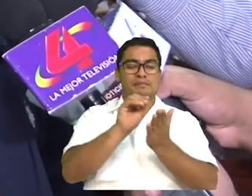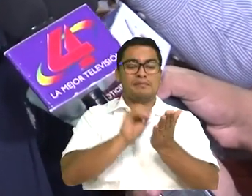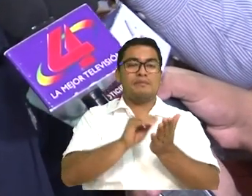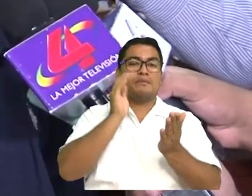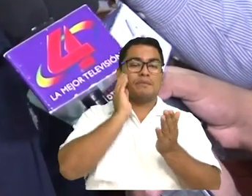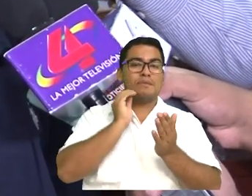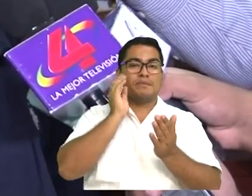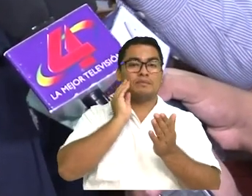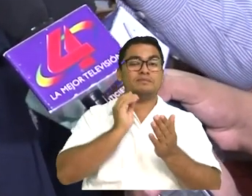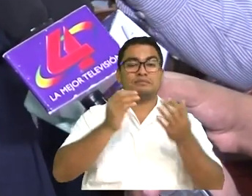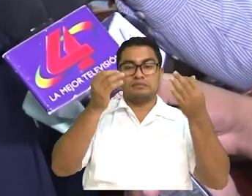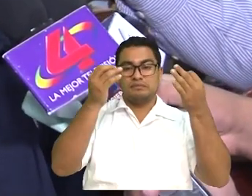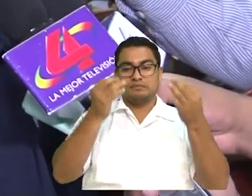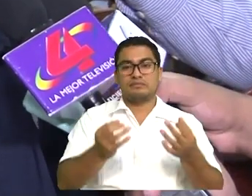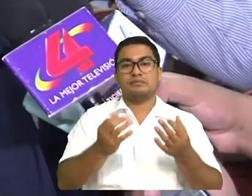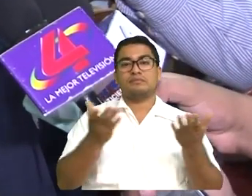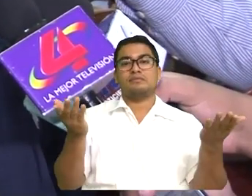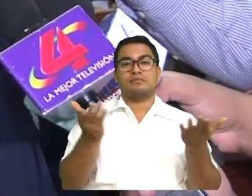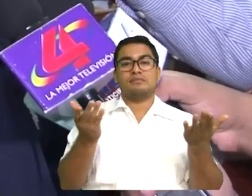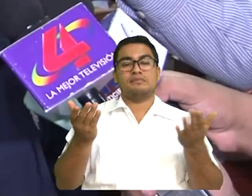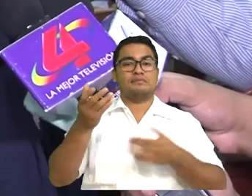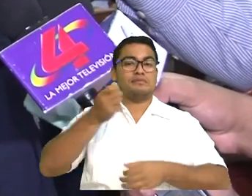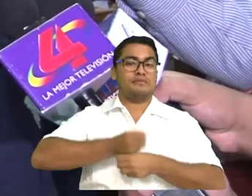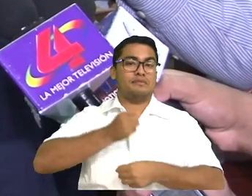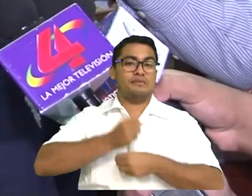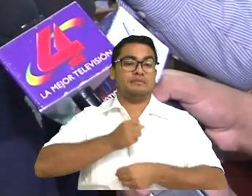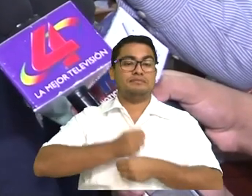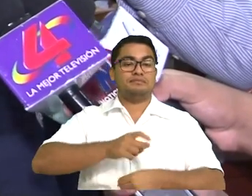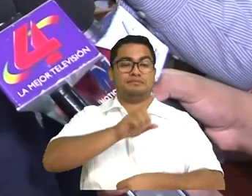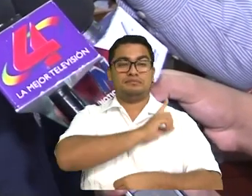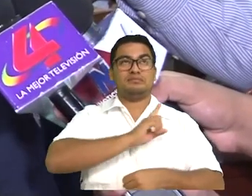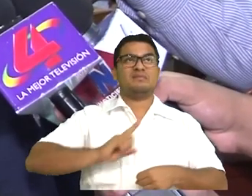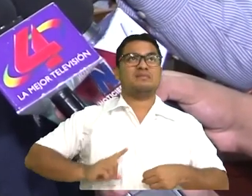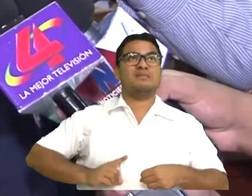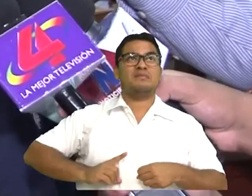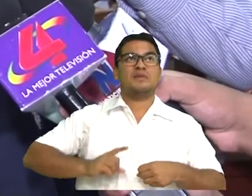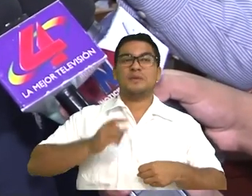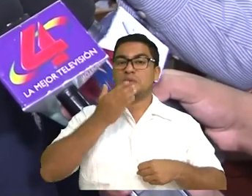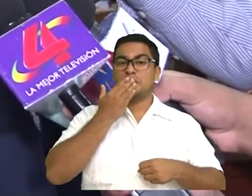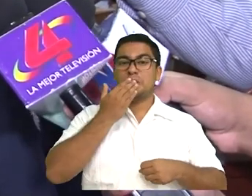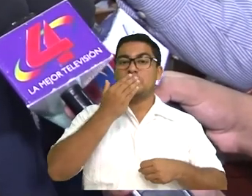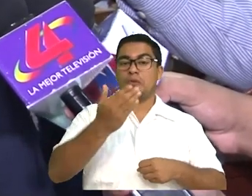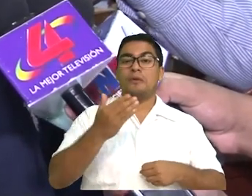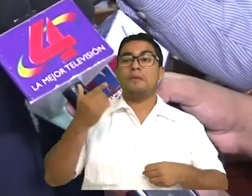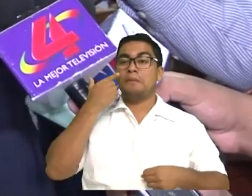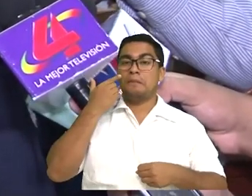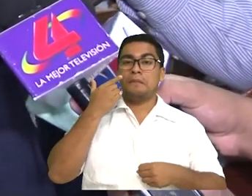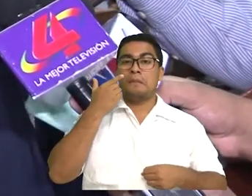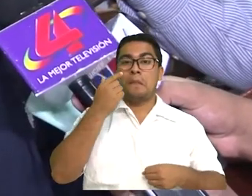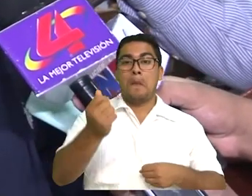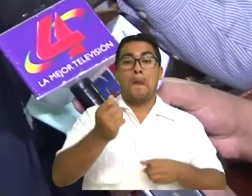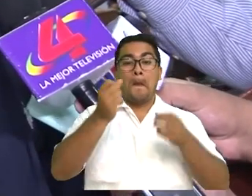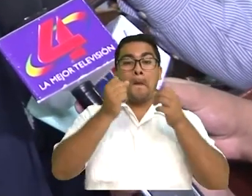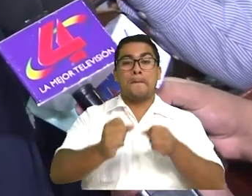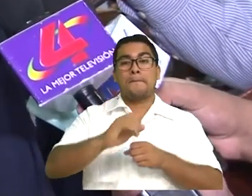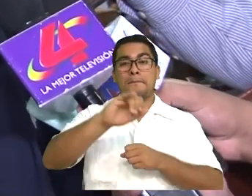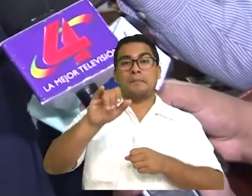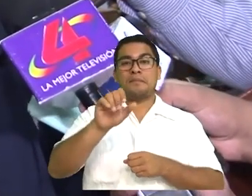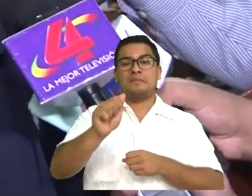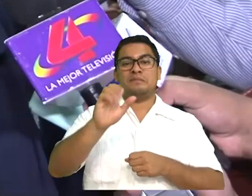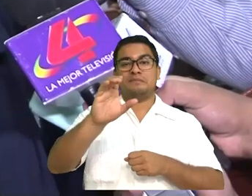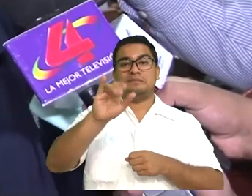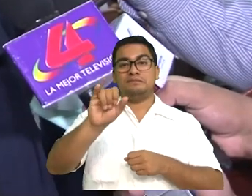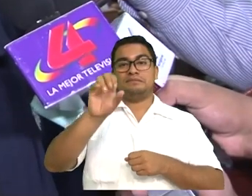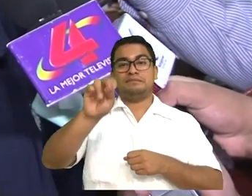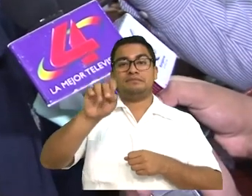experiencia. Definitivamente su faceta de legislador es algo que tenemos que reconocer, fue ejemplo para nosotros y